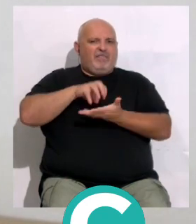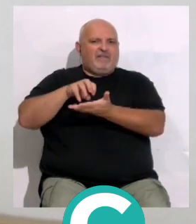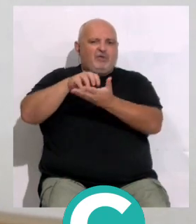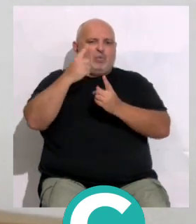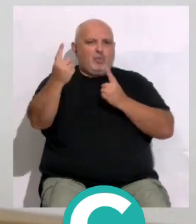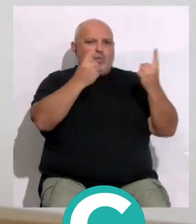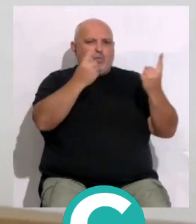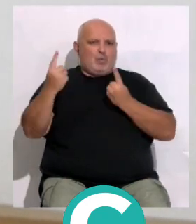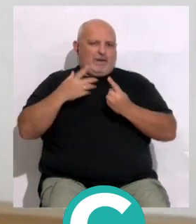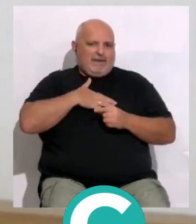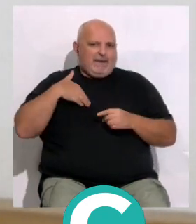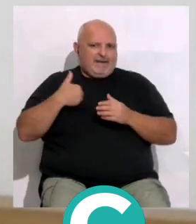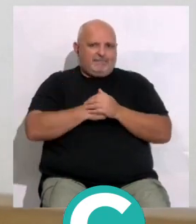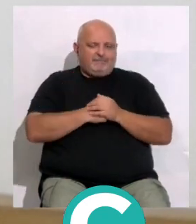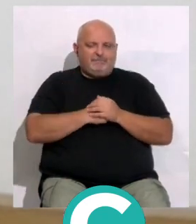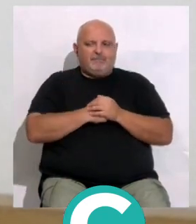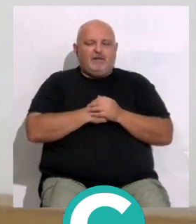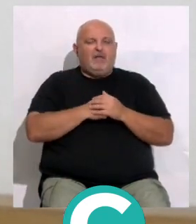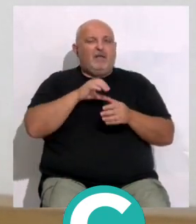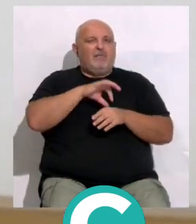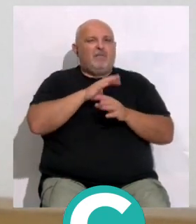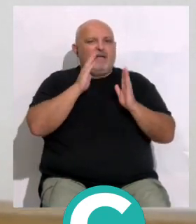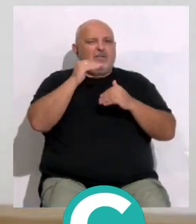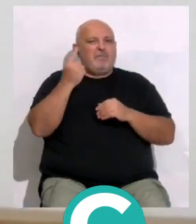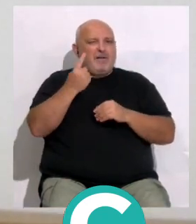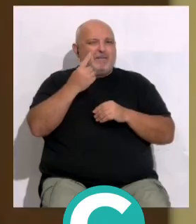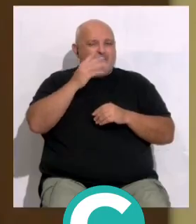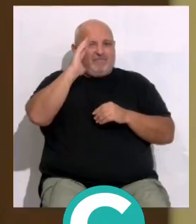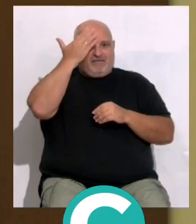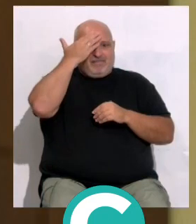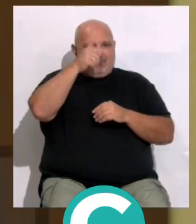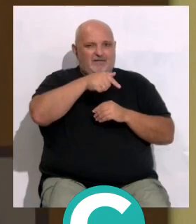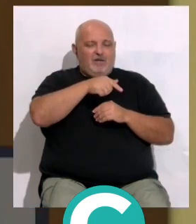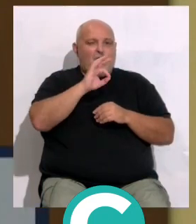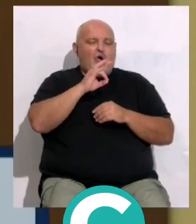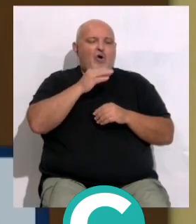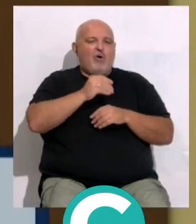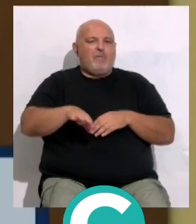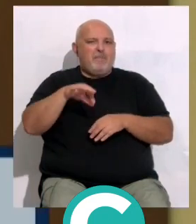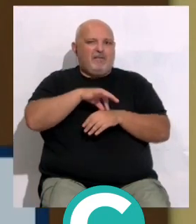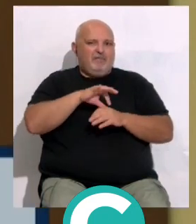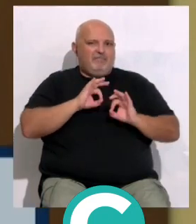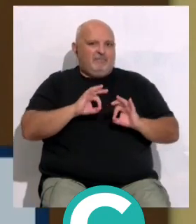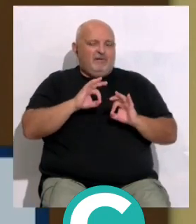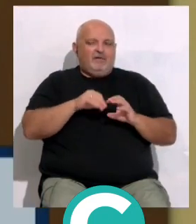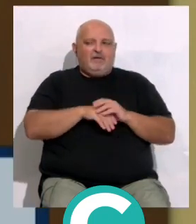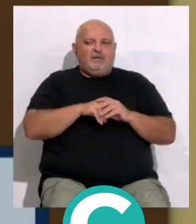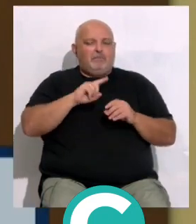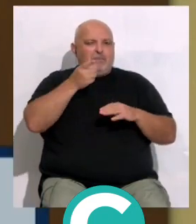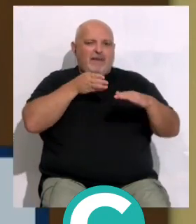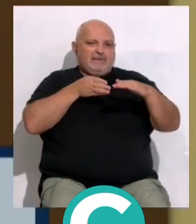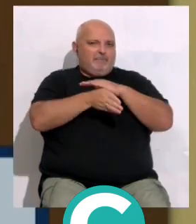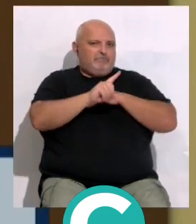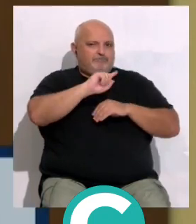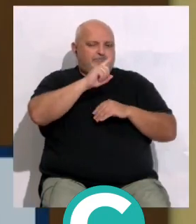de salud. A través de los médicos de atención primaria o los pediatras, ¿no? Esta es la puerta de